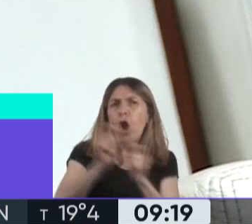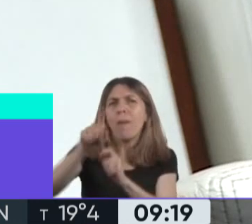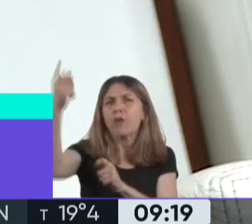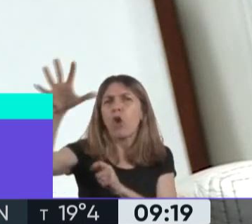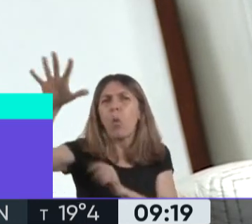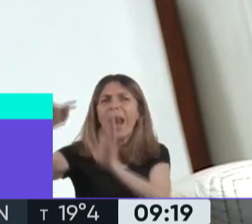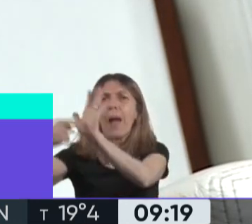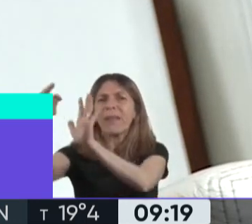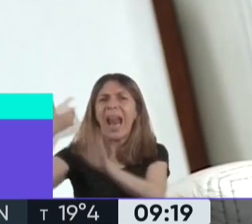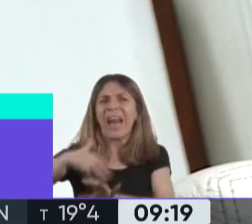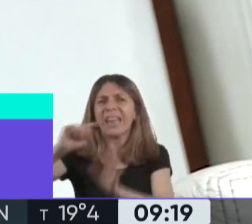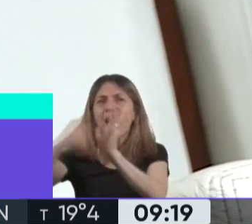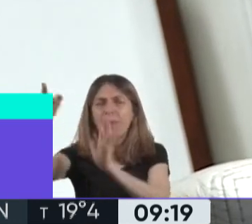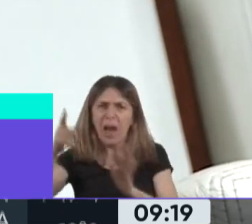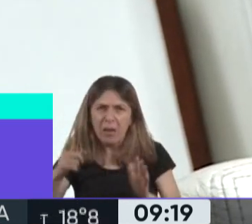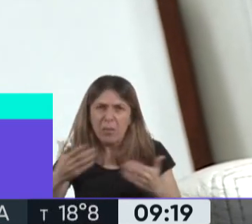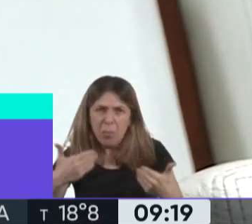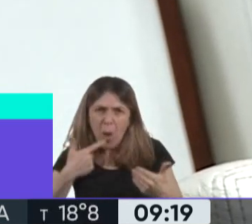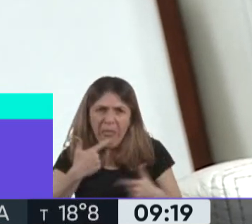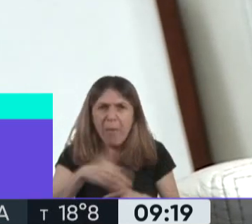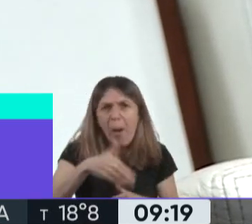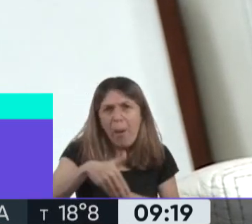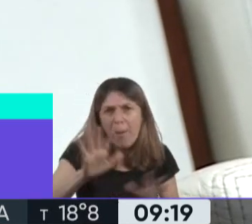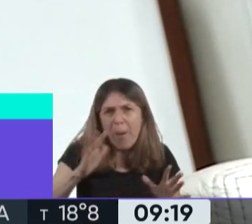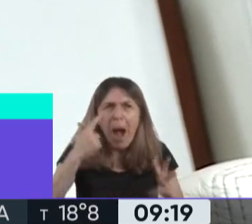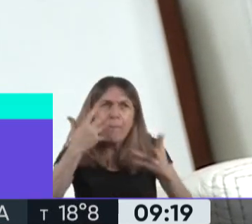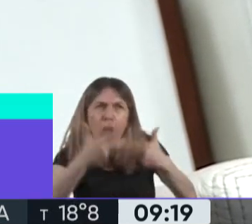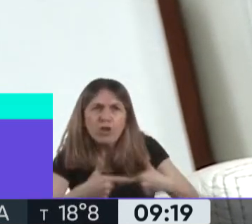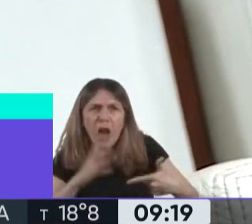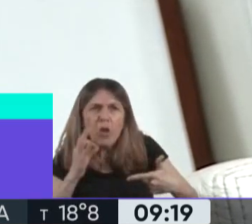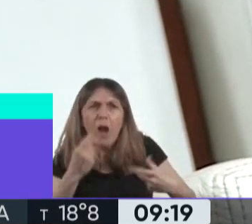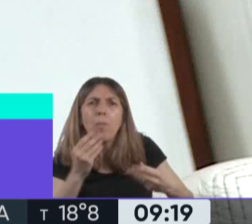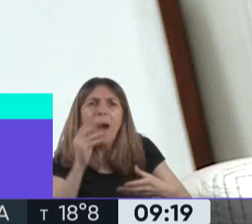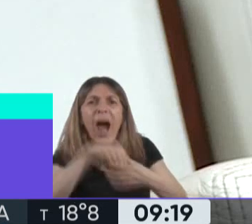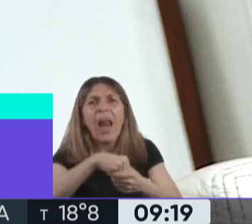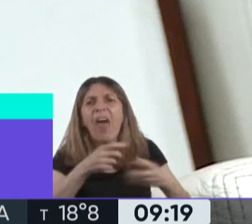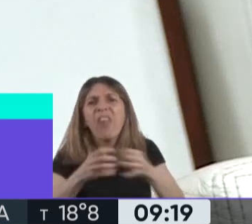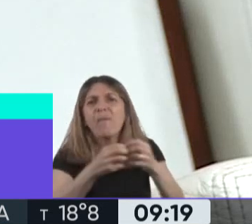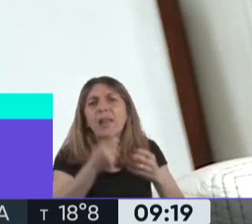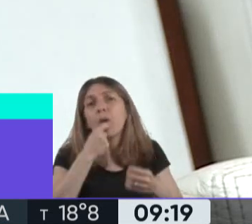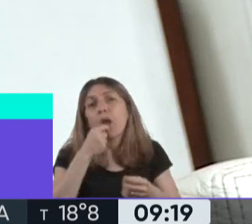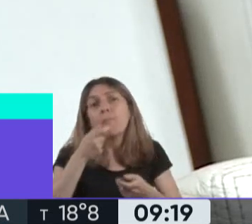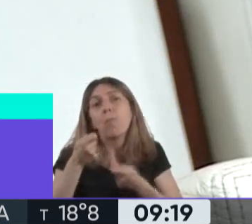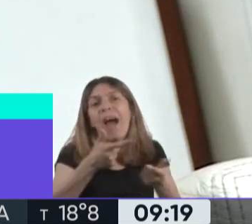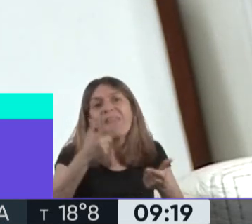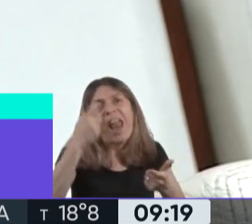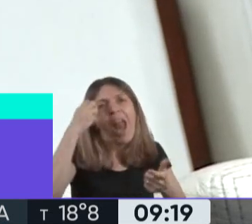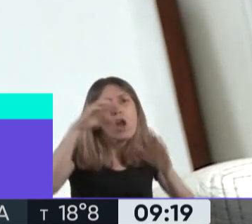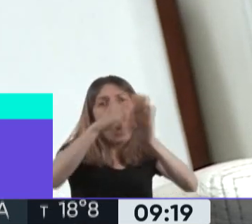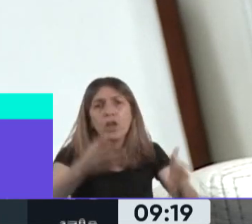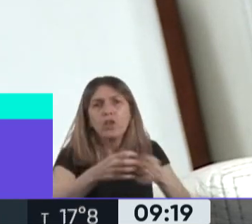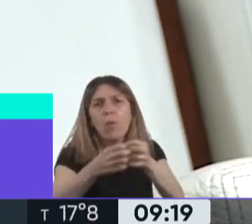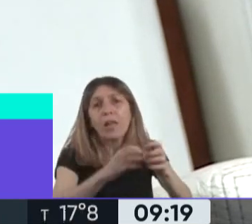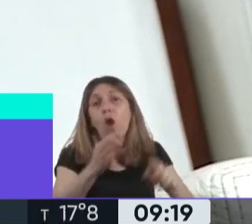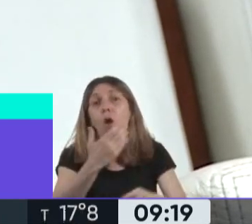si esto se puede transformar en el corto plazo en algún tipo de proyecto para que lo debata, no sé, por ejemplo, el Congreso o alguna propuesta del